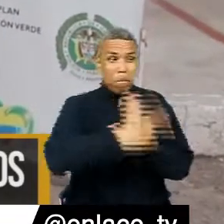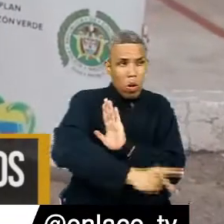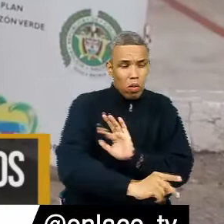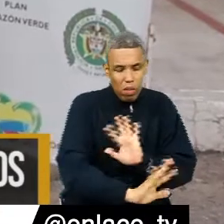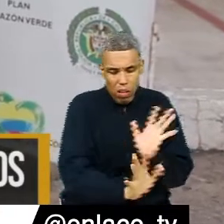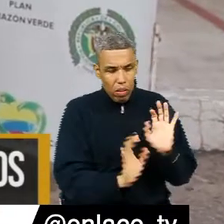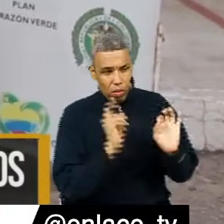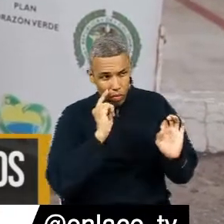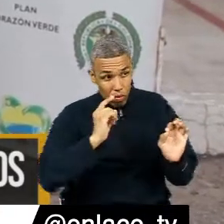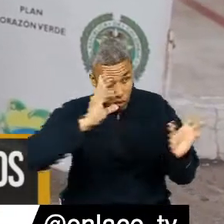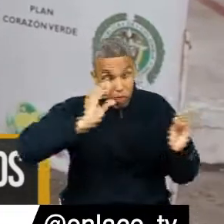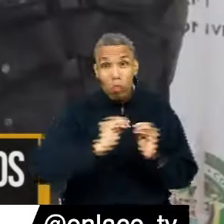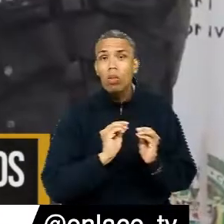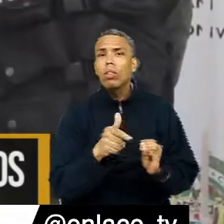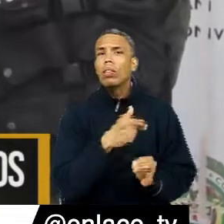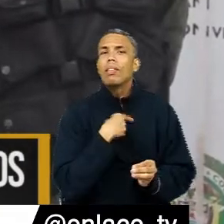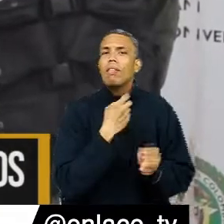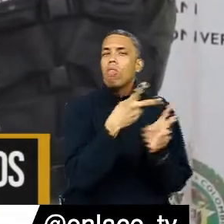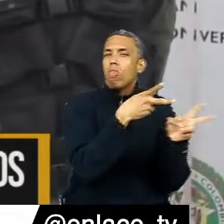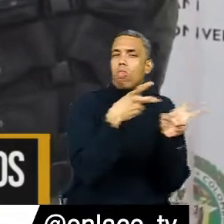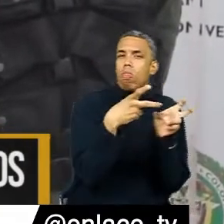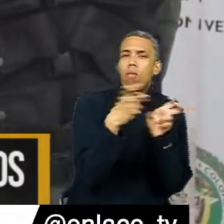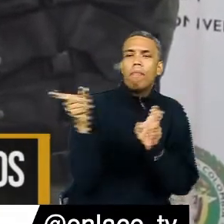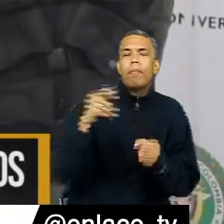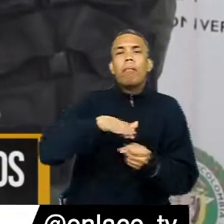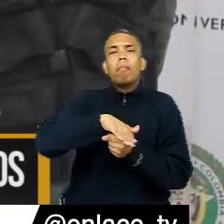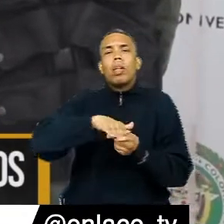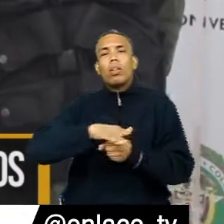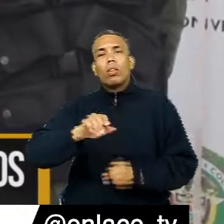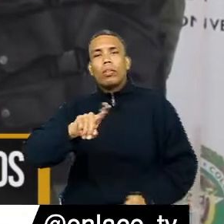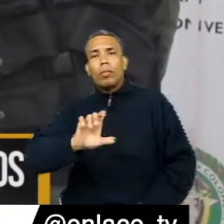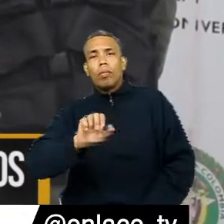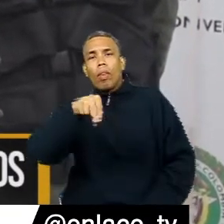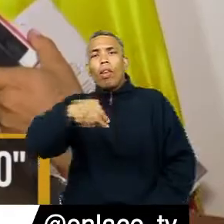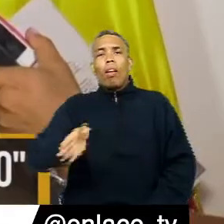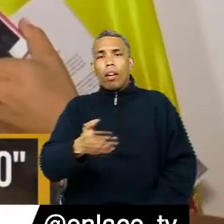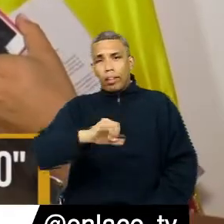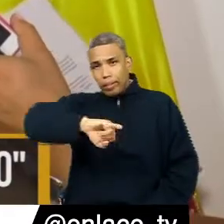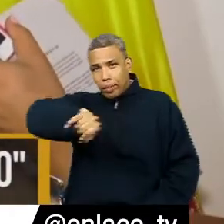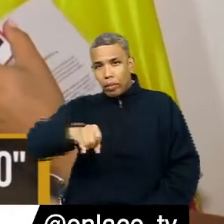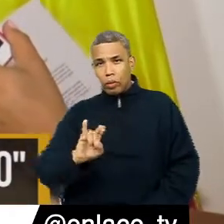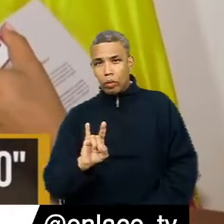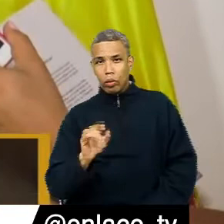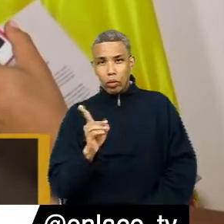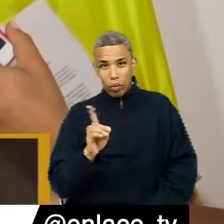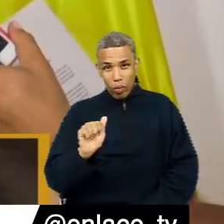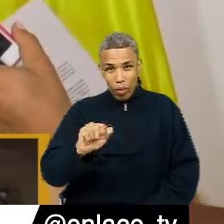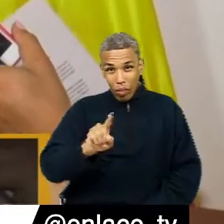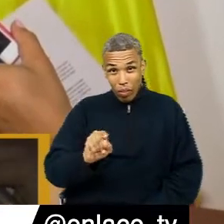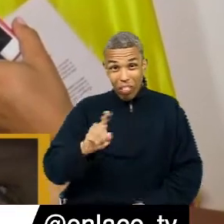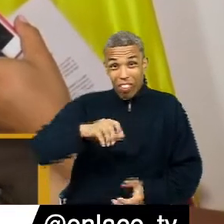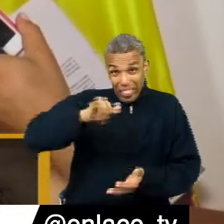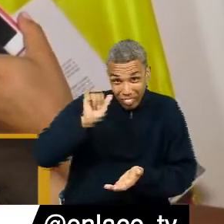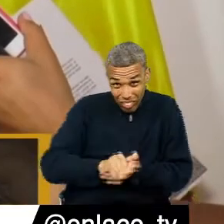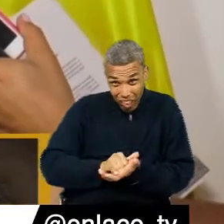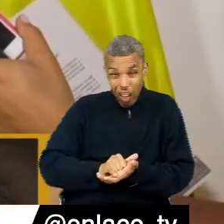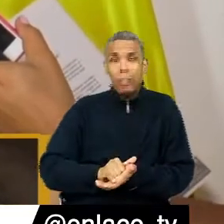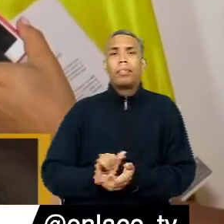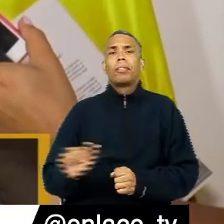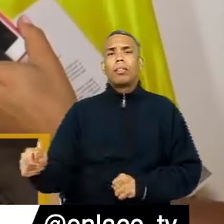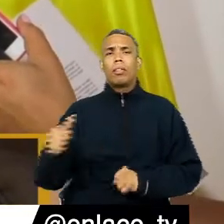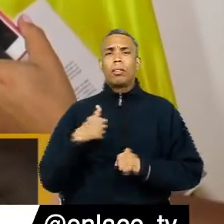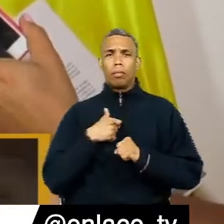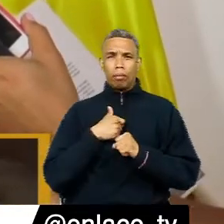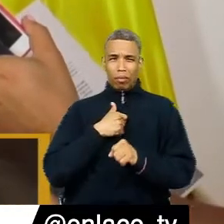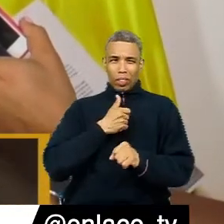por orden judicial en el barrio San Judas mediante orden de registro y allanamiento. Este caso se da gracias pues a esa información